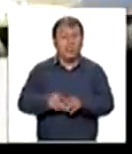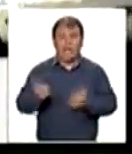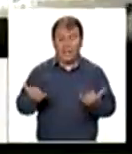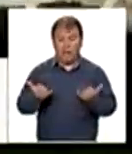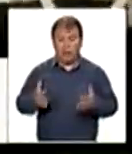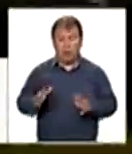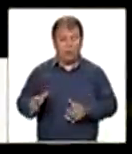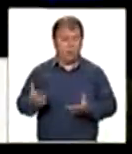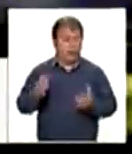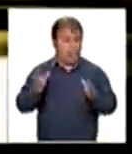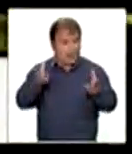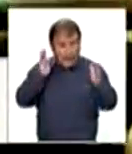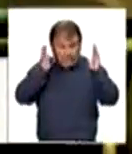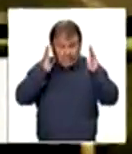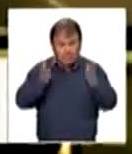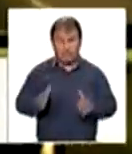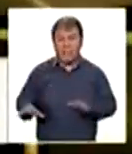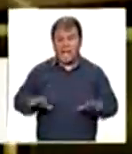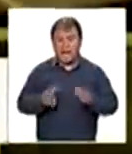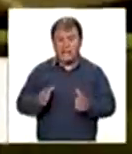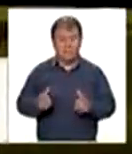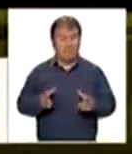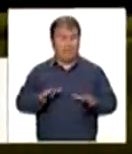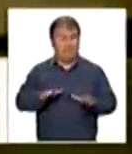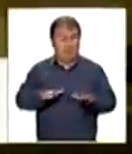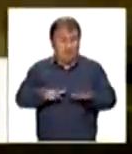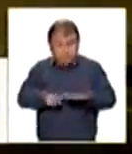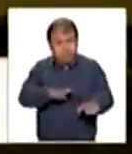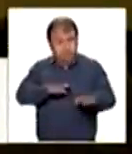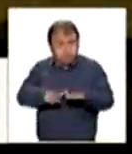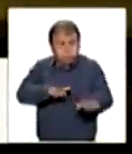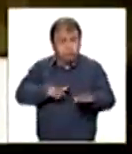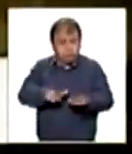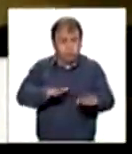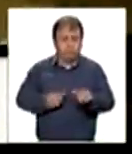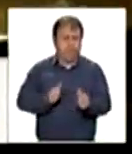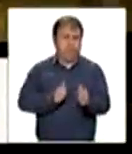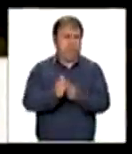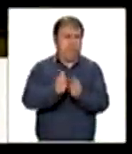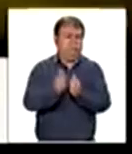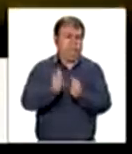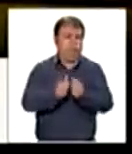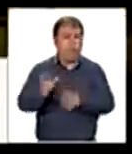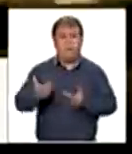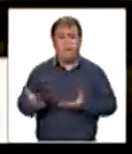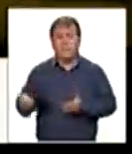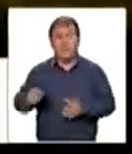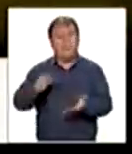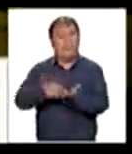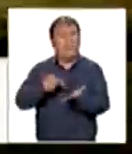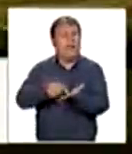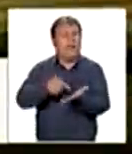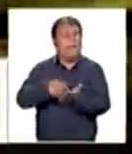ahora, escúchelo bien, realizan piques con pasajeros debiendo millones de soles en